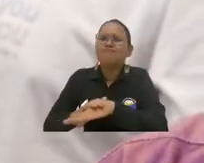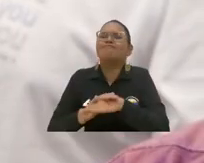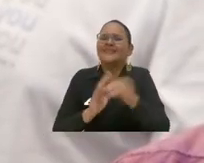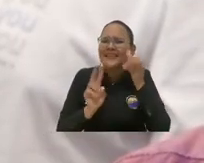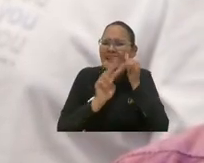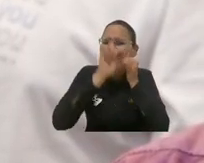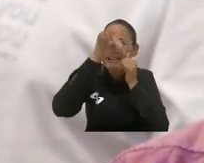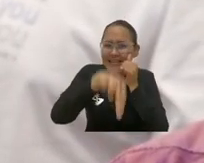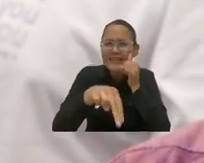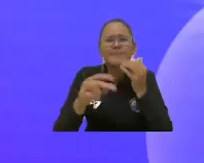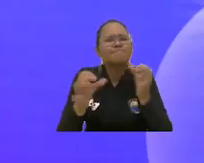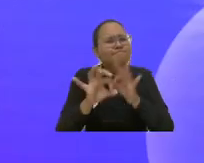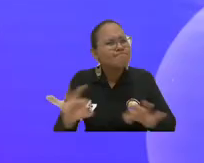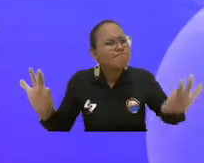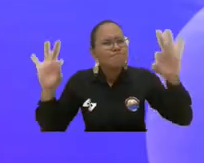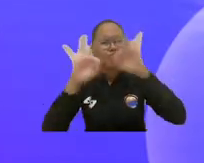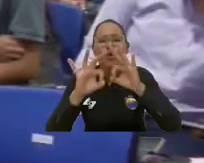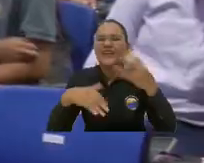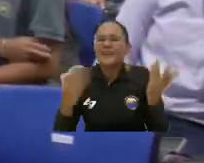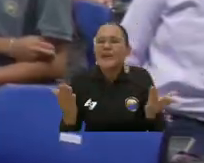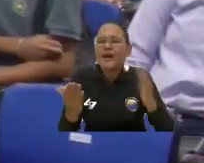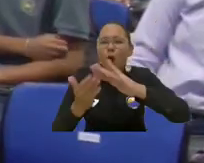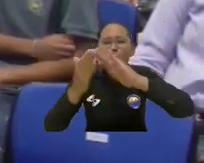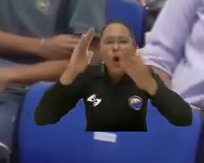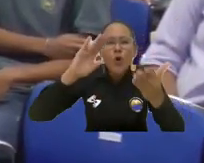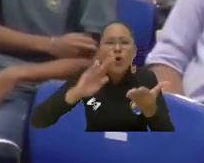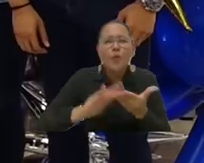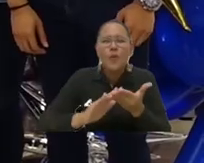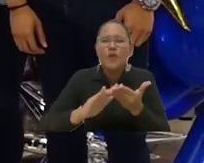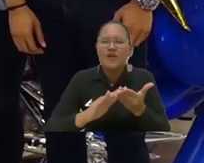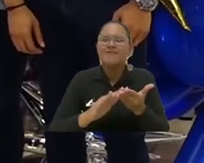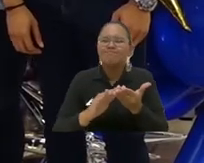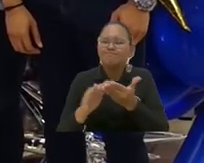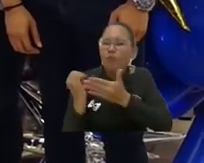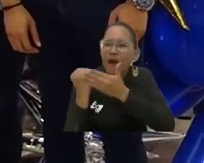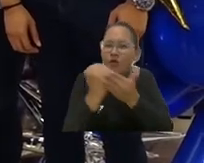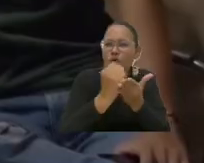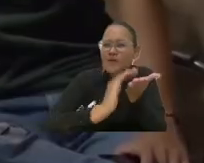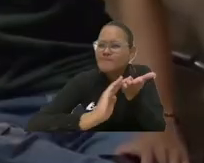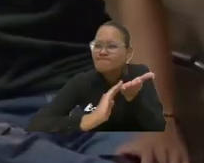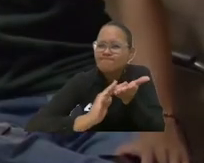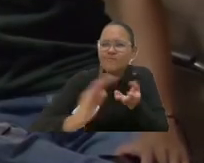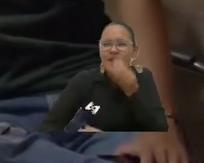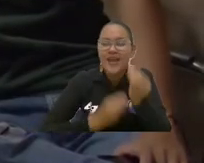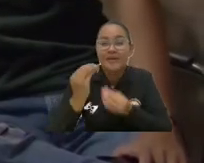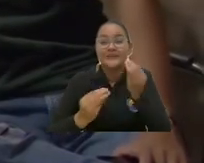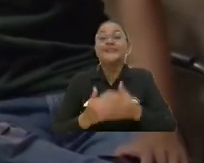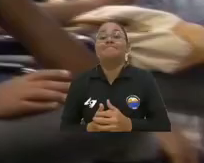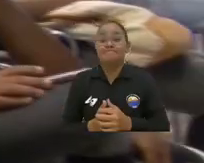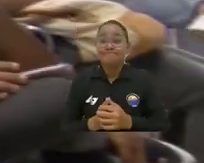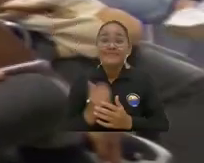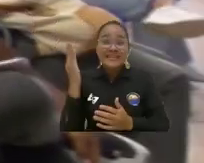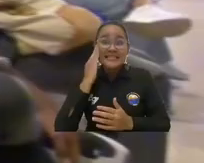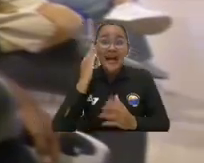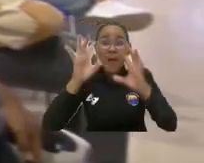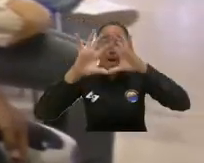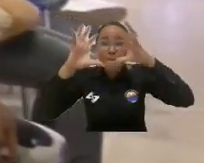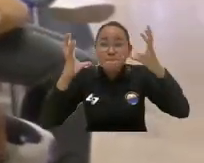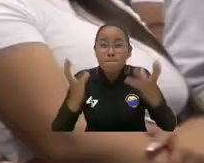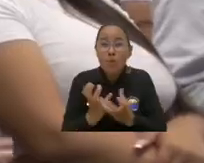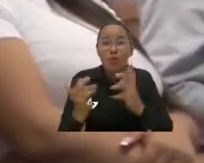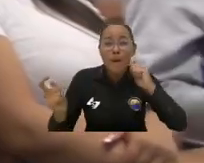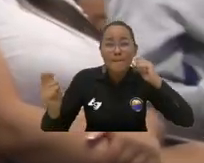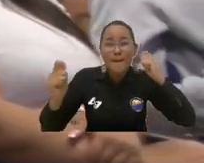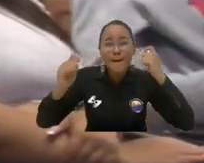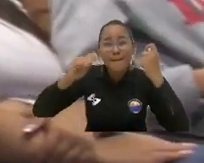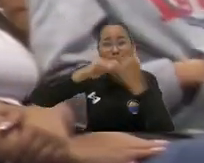para los futuros ingenieros civiles deben enfocarse en soluciones integrales hacia las comunidades. Entender que el mundo cambia, que tenemos que pensar